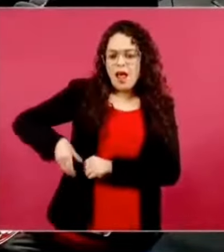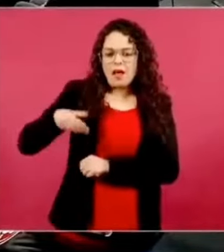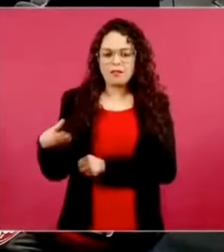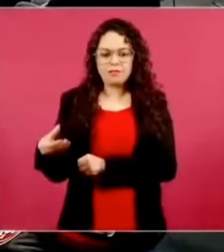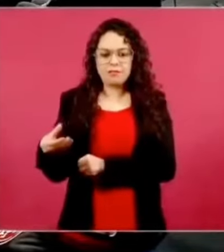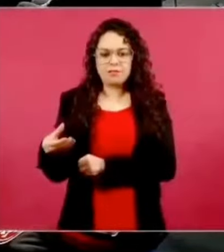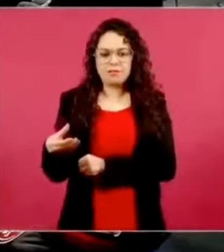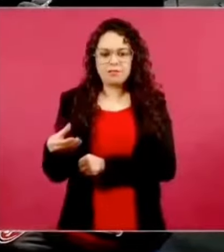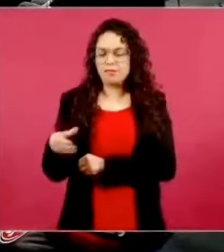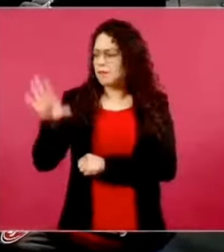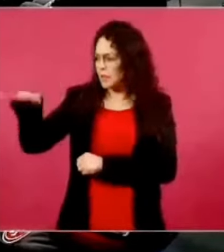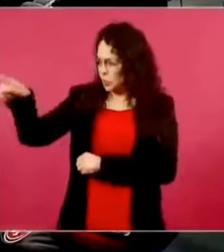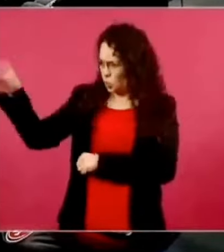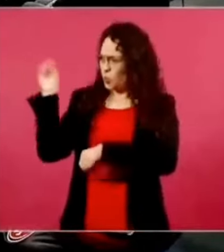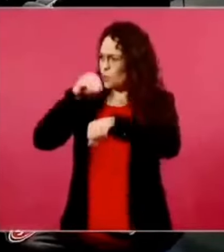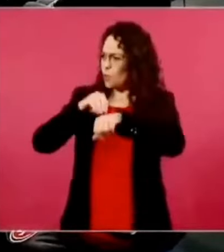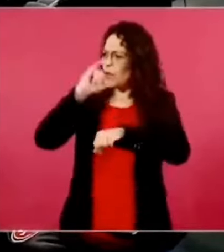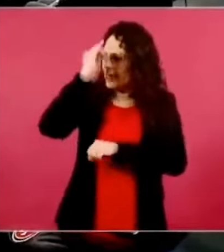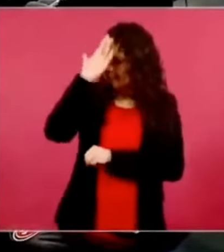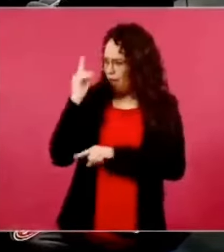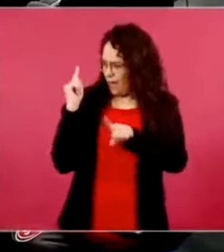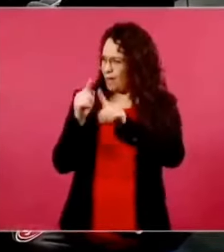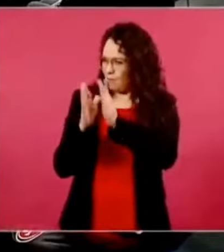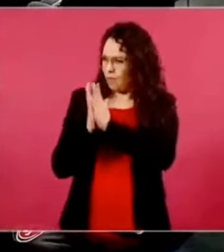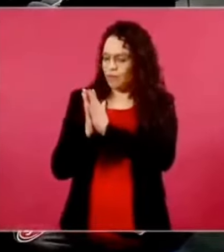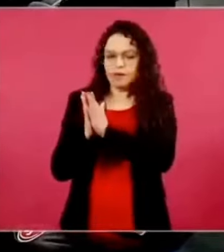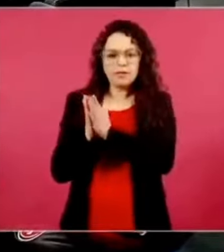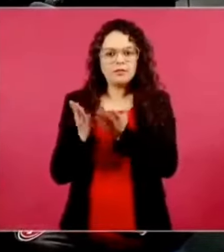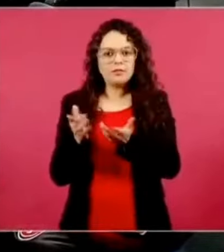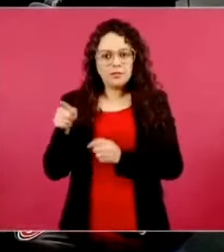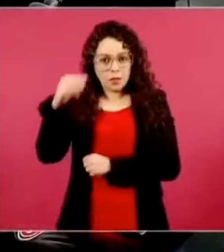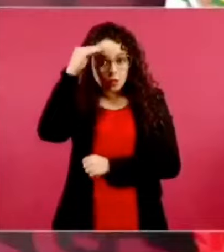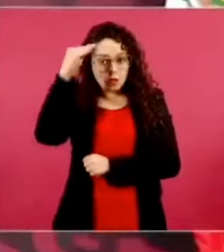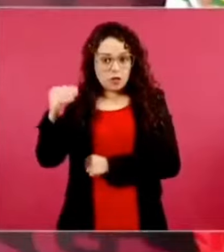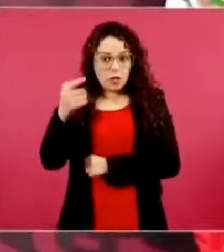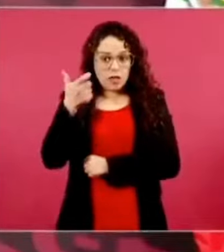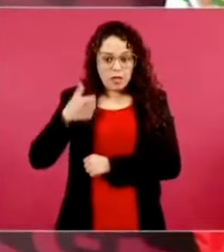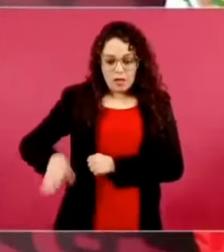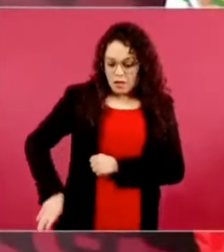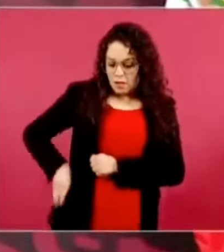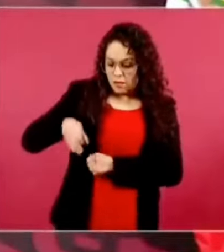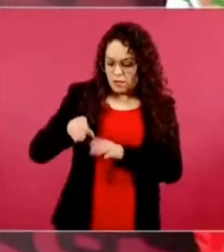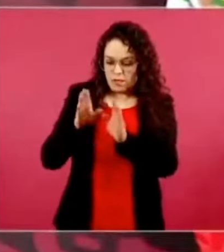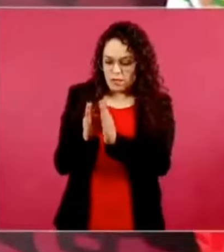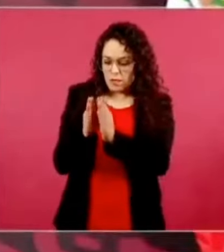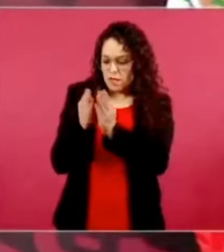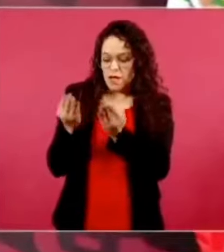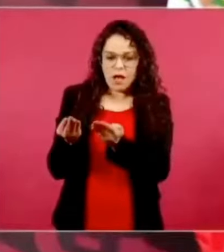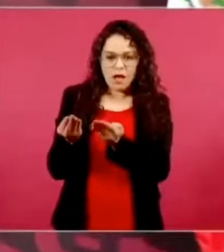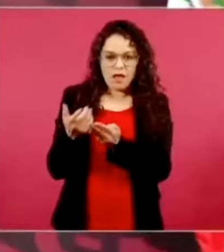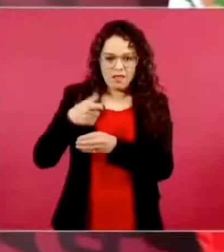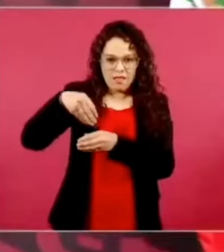O sea, el señor que saca la cartera y que agarra así a un migrante.